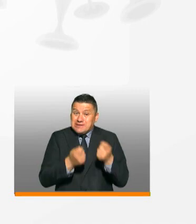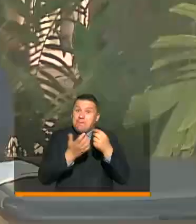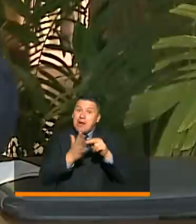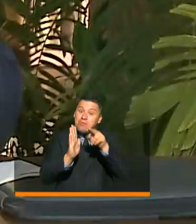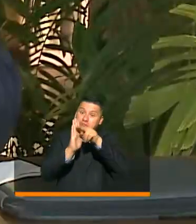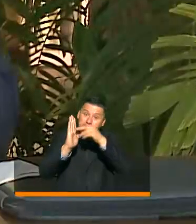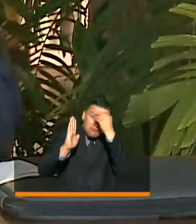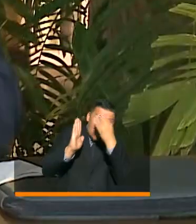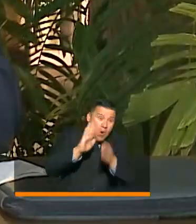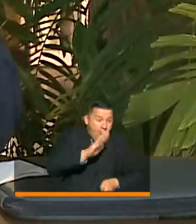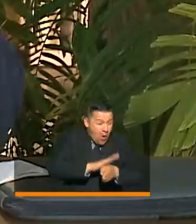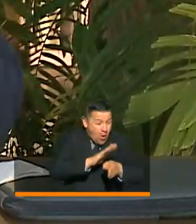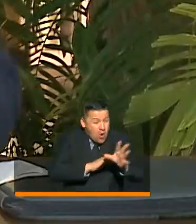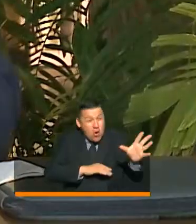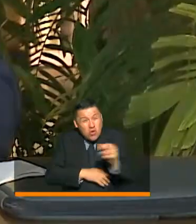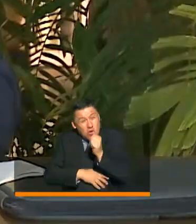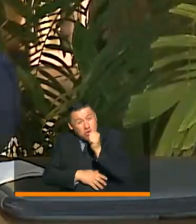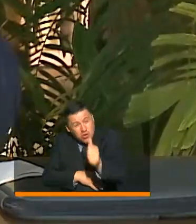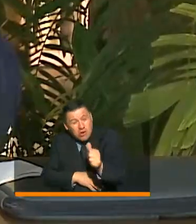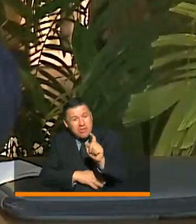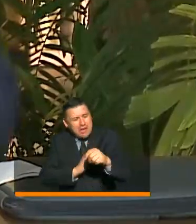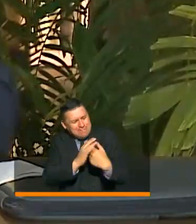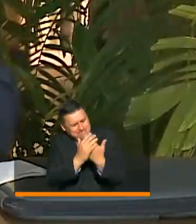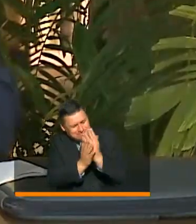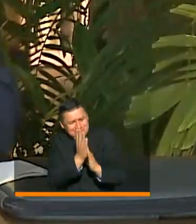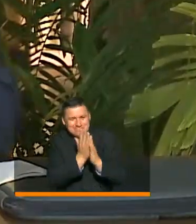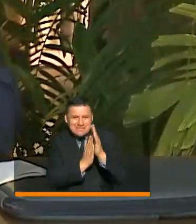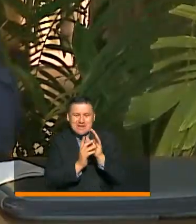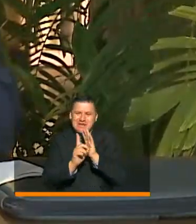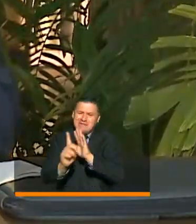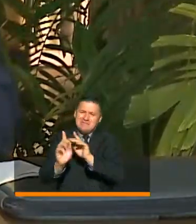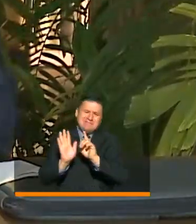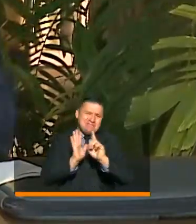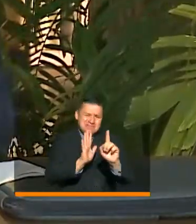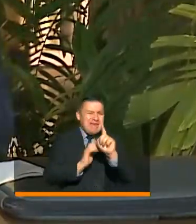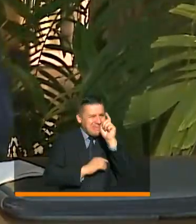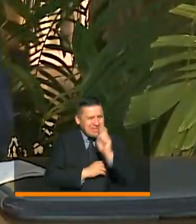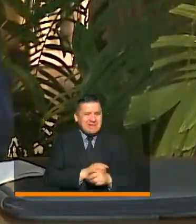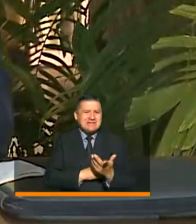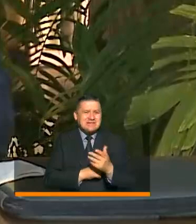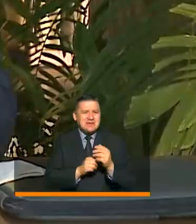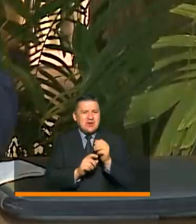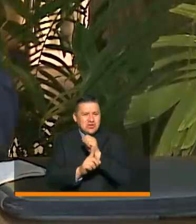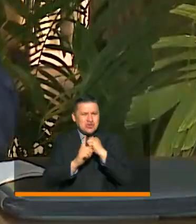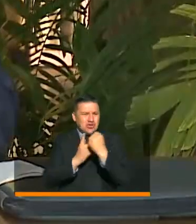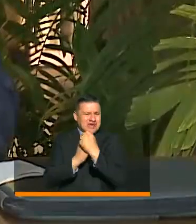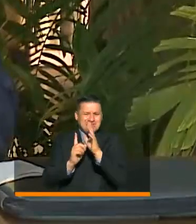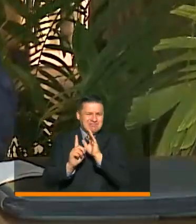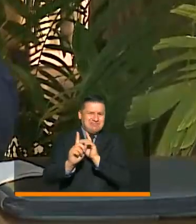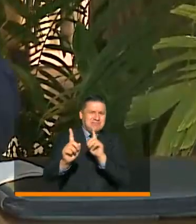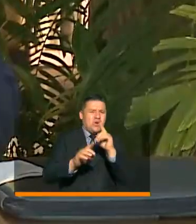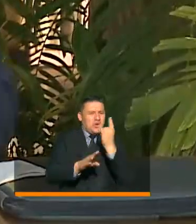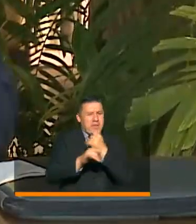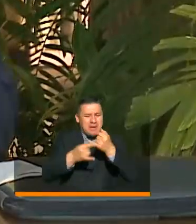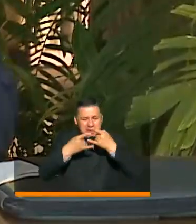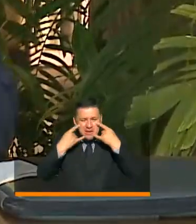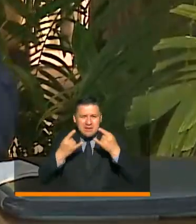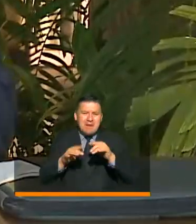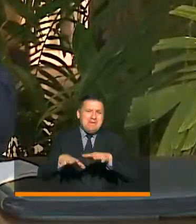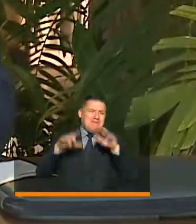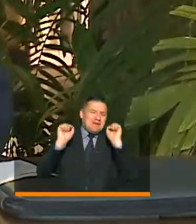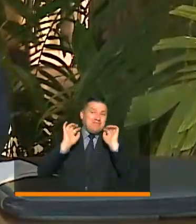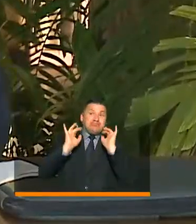las medidas de protección, la de todos los días, el lavado de manos, el distanciamiento social, el uso del tapabocas,